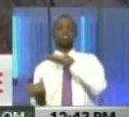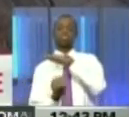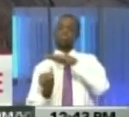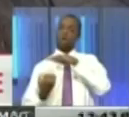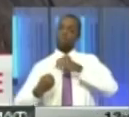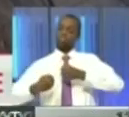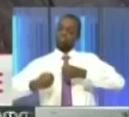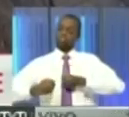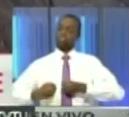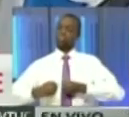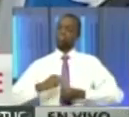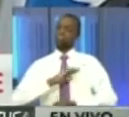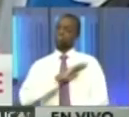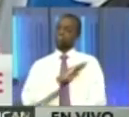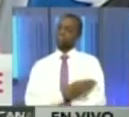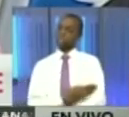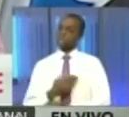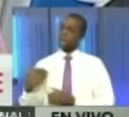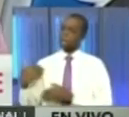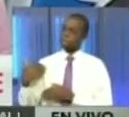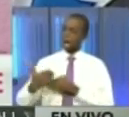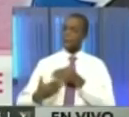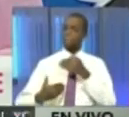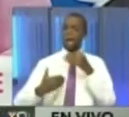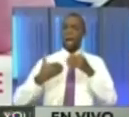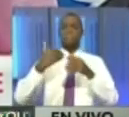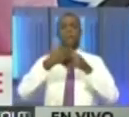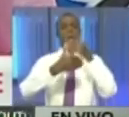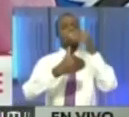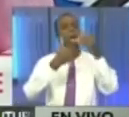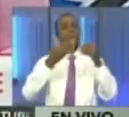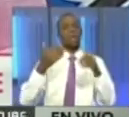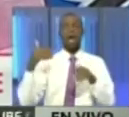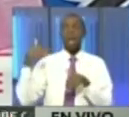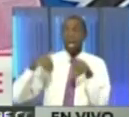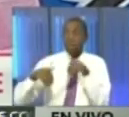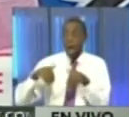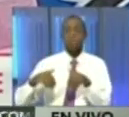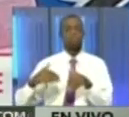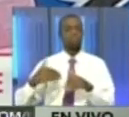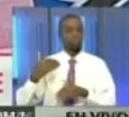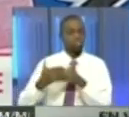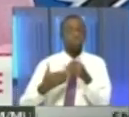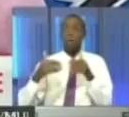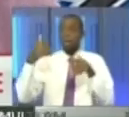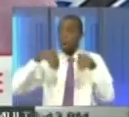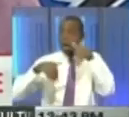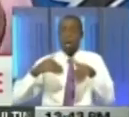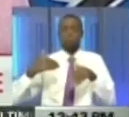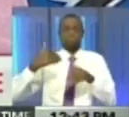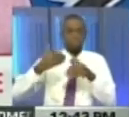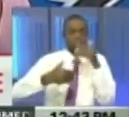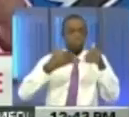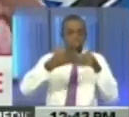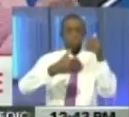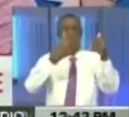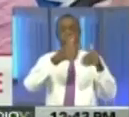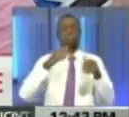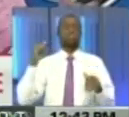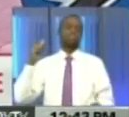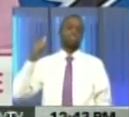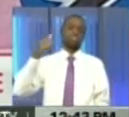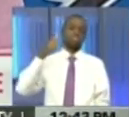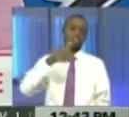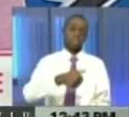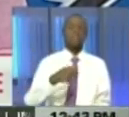fortalecida y que se ha crecido y que se ha superado para cada proceso electoral, especialmente para ellos y ellos que representan a todo lo que